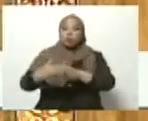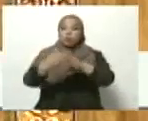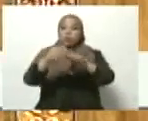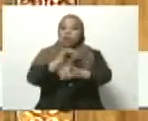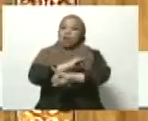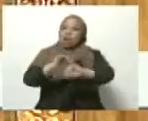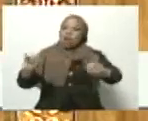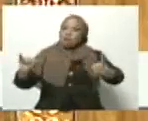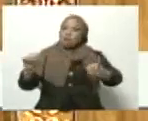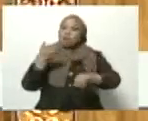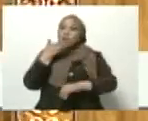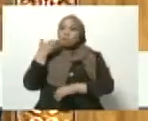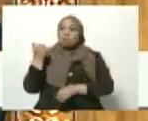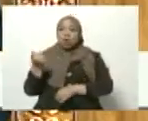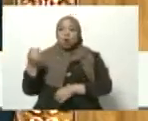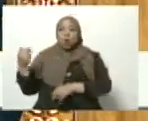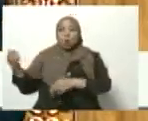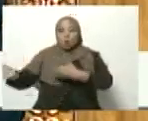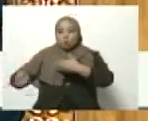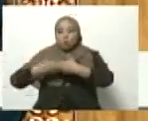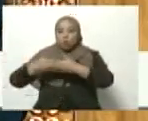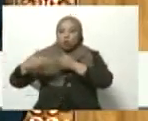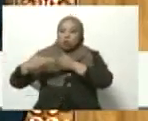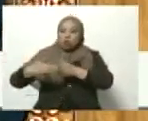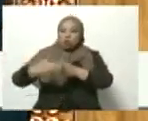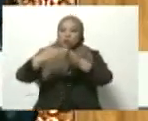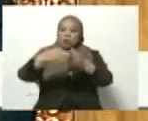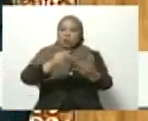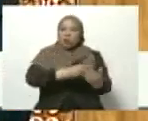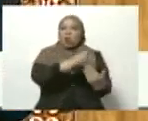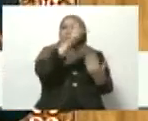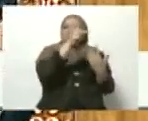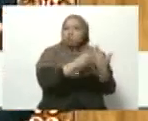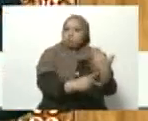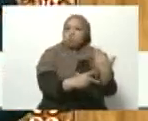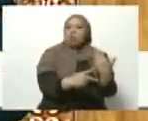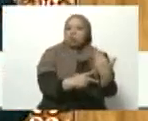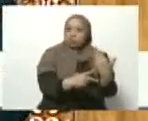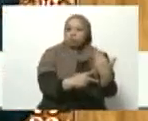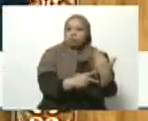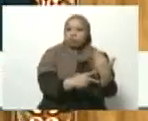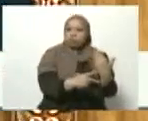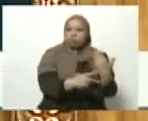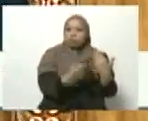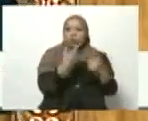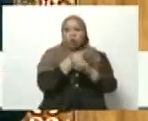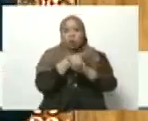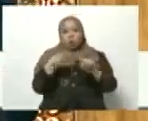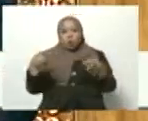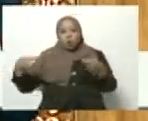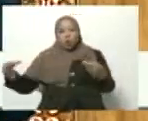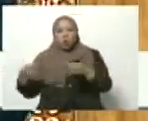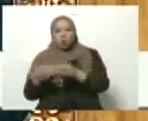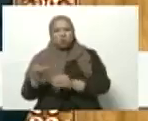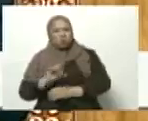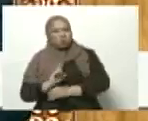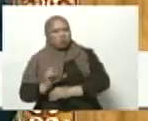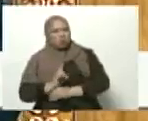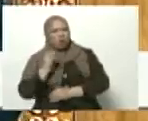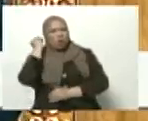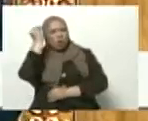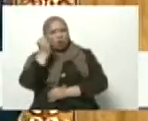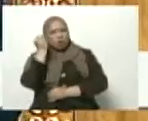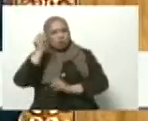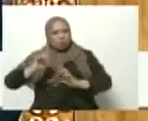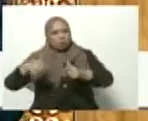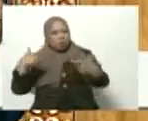tiro, bloqueo naval. Esa fue la propuesta. Y Esper y el otro grupo del Pentágono decía, bueno, pero ¿cuál es la base? Es un acto